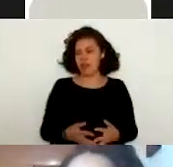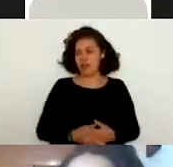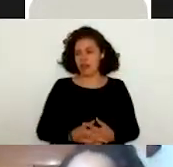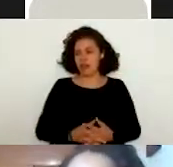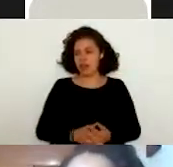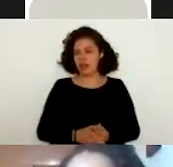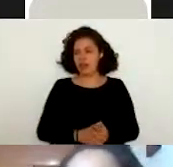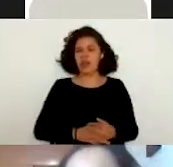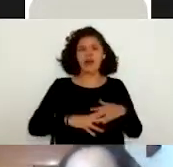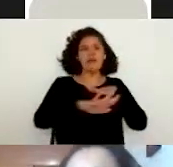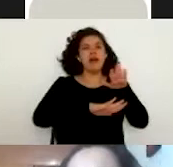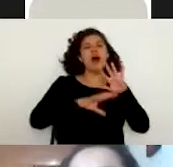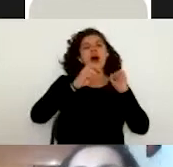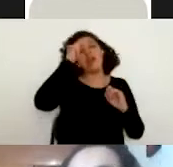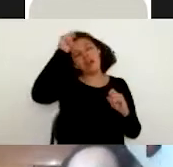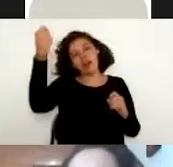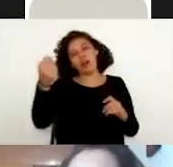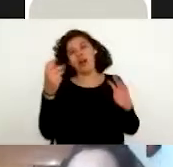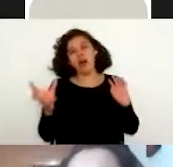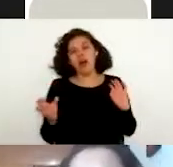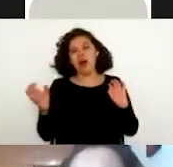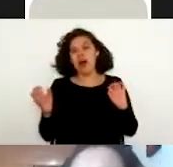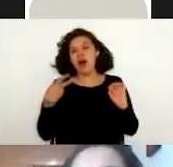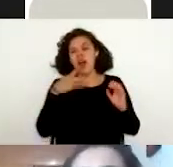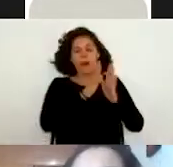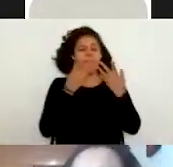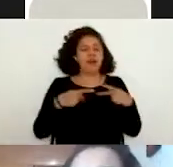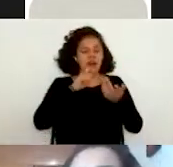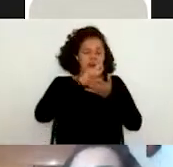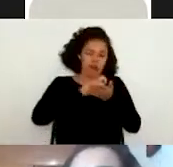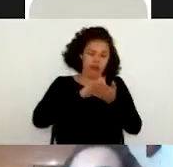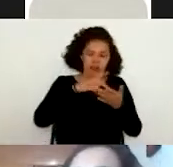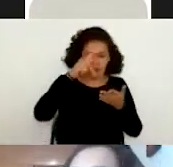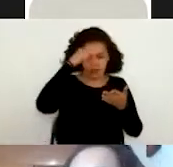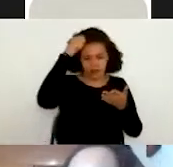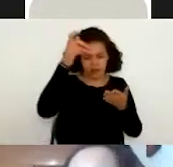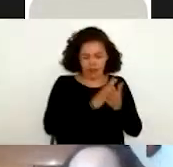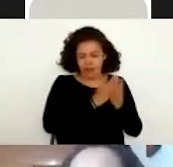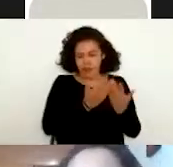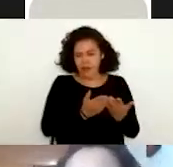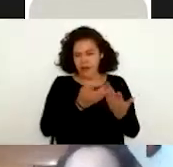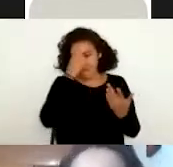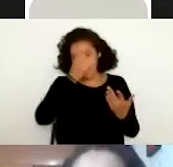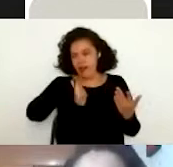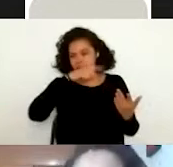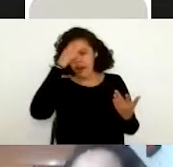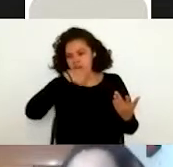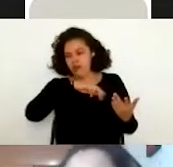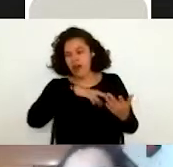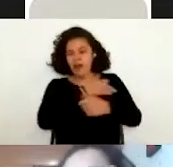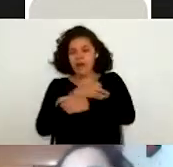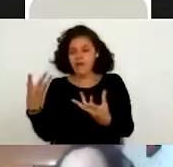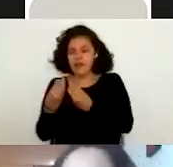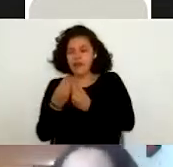ya sea teóricamente, es decir, basado en algún autor que me dice que para que la familia se mantenga unida tengo que